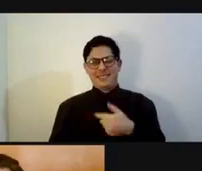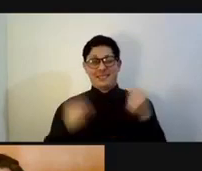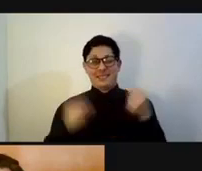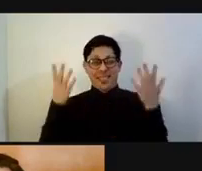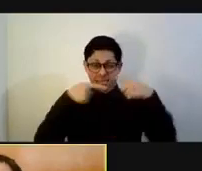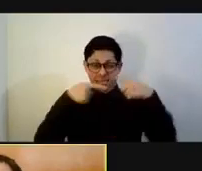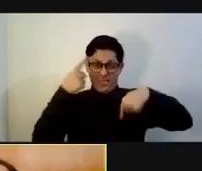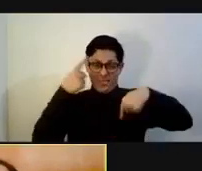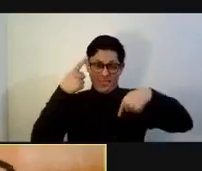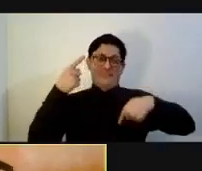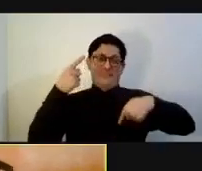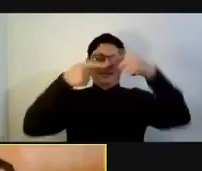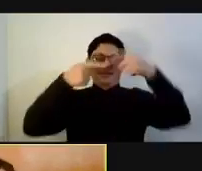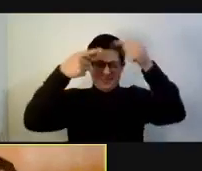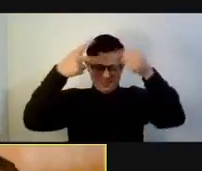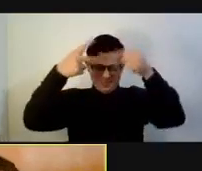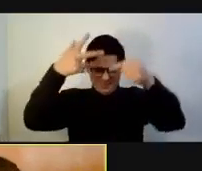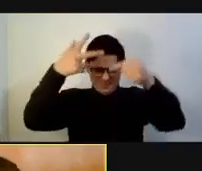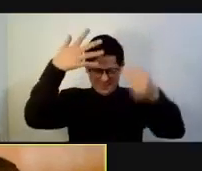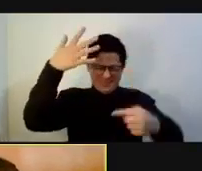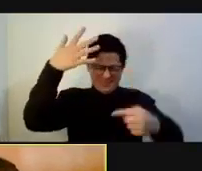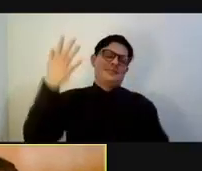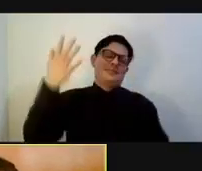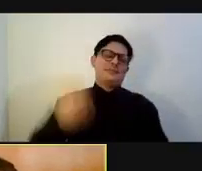Gracias. Ya.